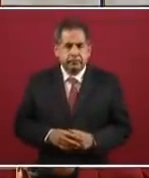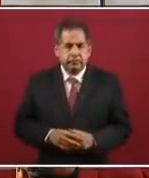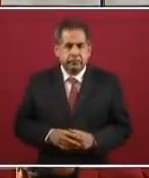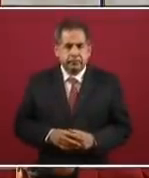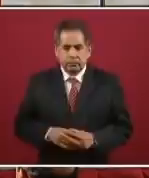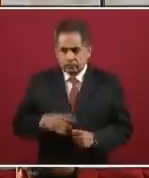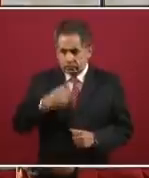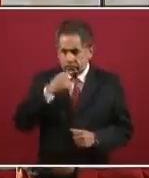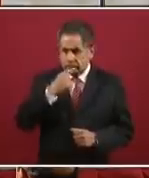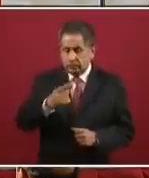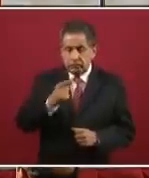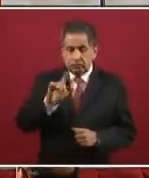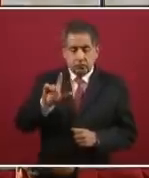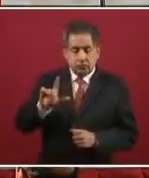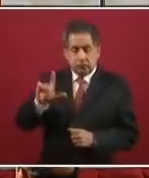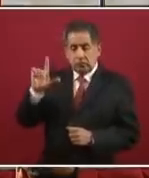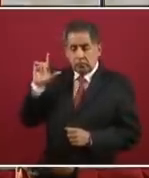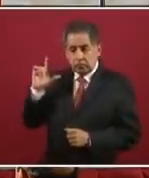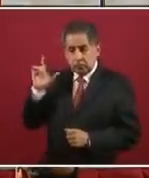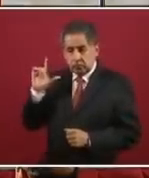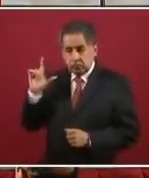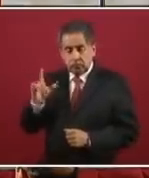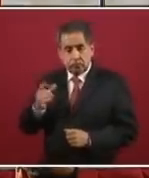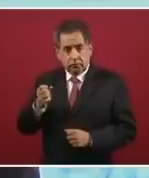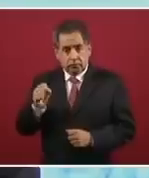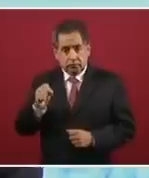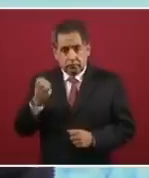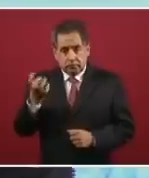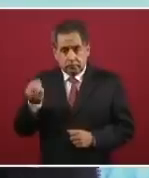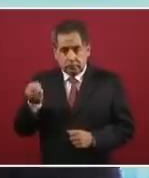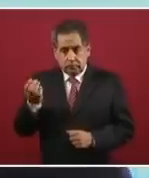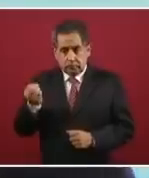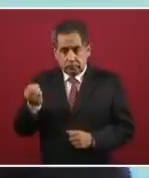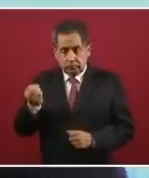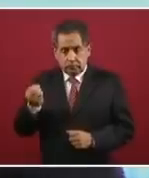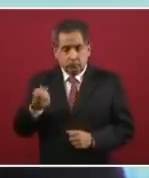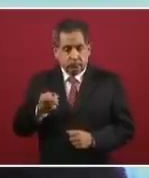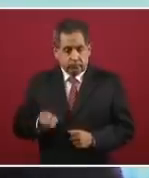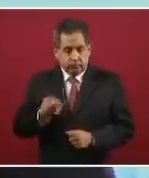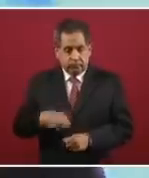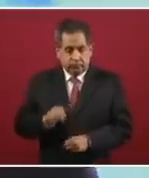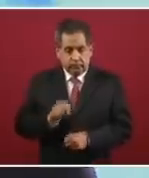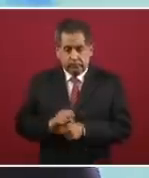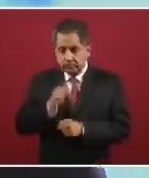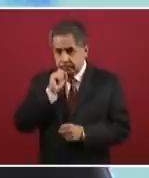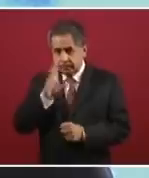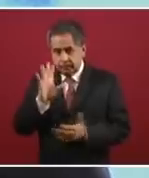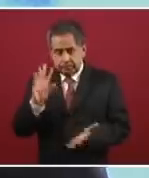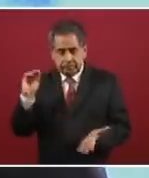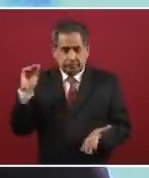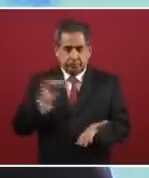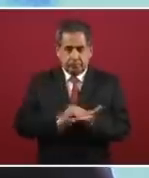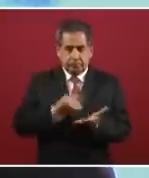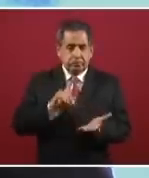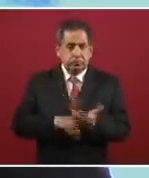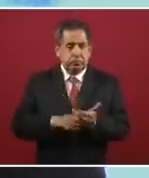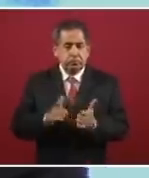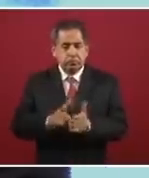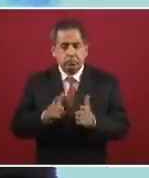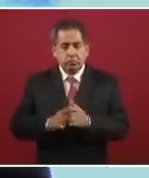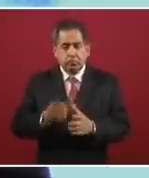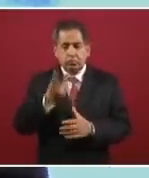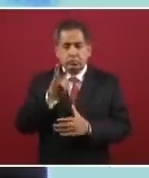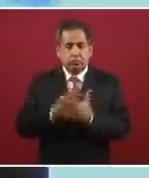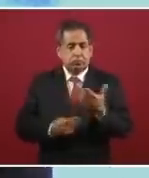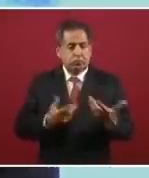Les comento que el pasado lunes 9 de septiembre, esta semana también, se instaló el Grupo Binacional